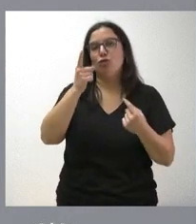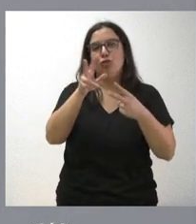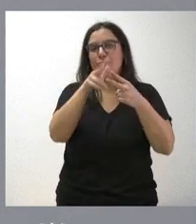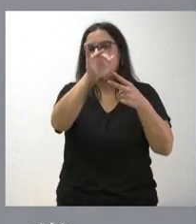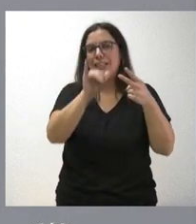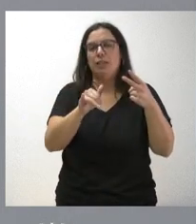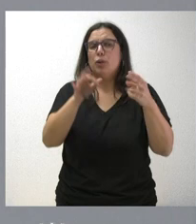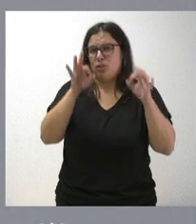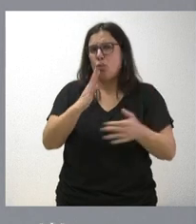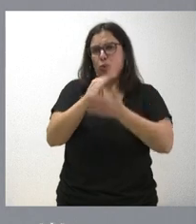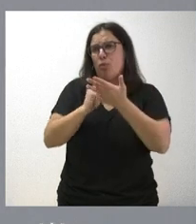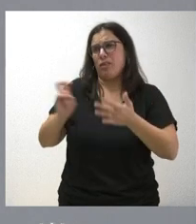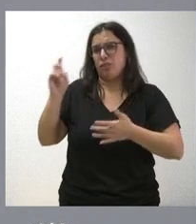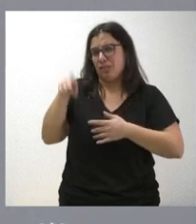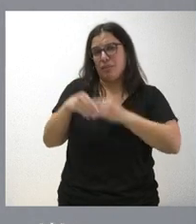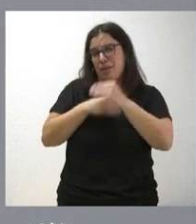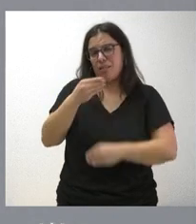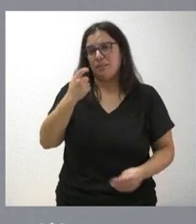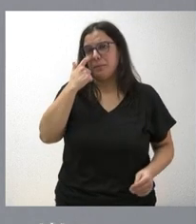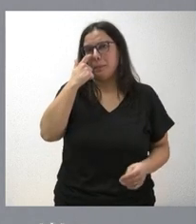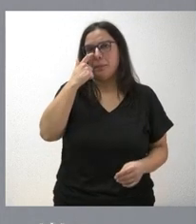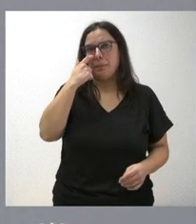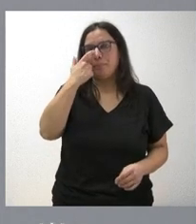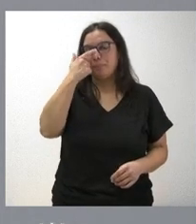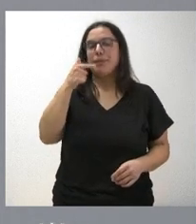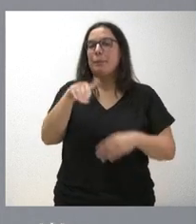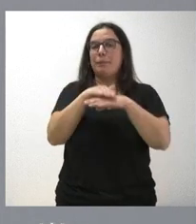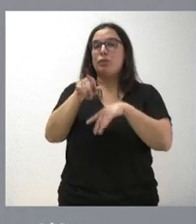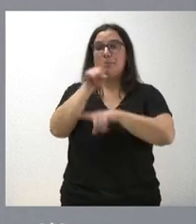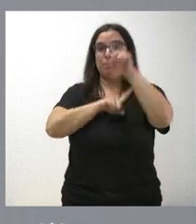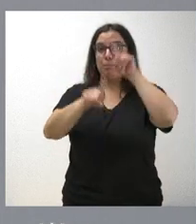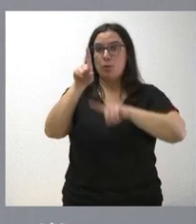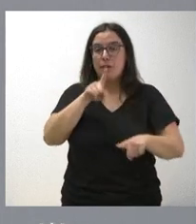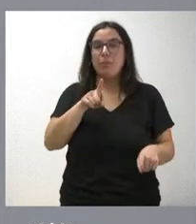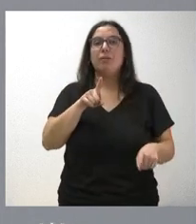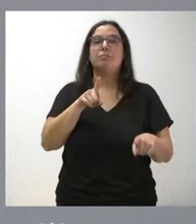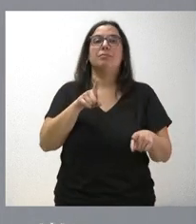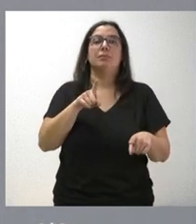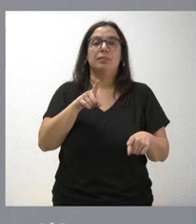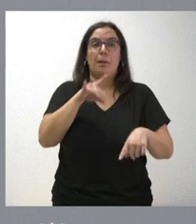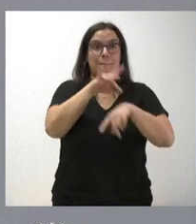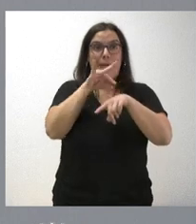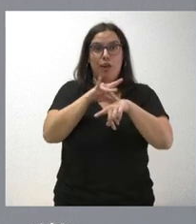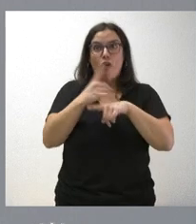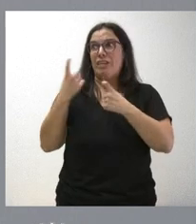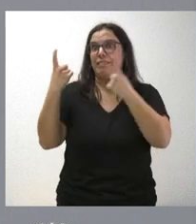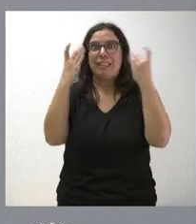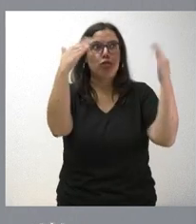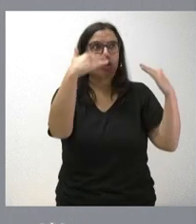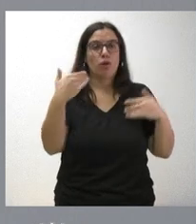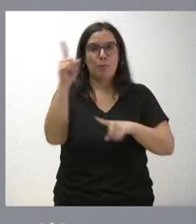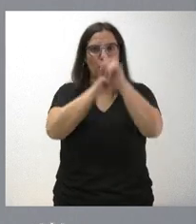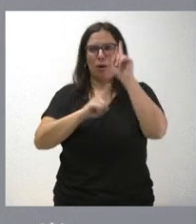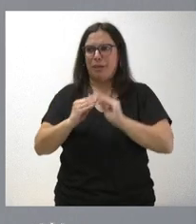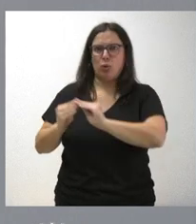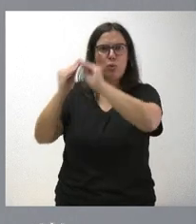sí que habrá más comunidades que hagan esto porque este problema de falta de médicos lo tenemos todos es que si usted ve la